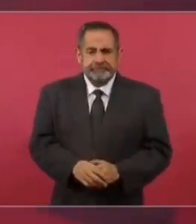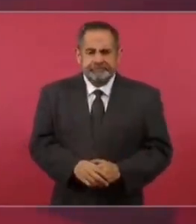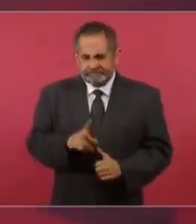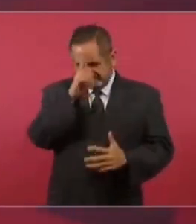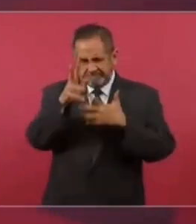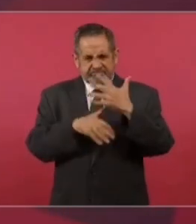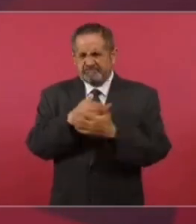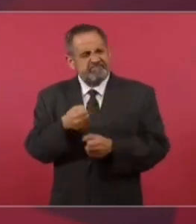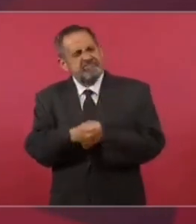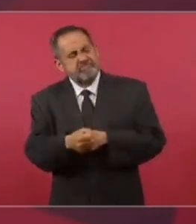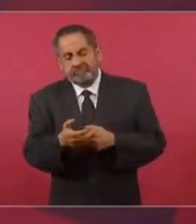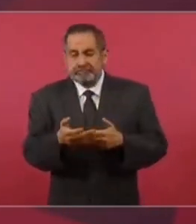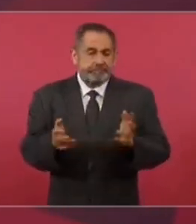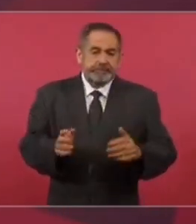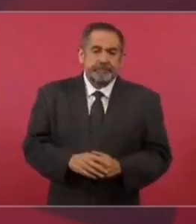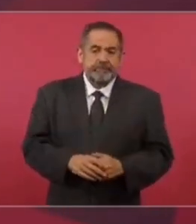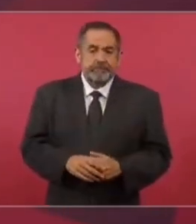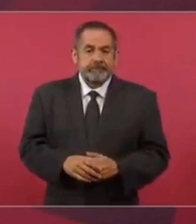violencia,